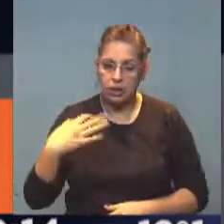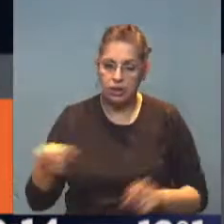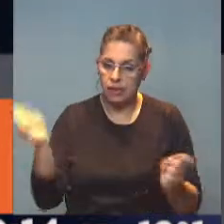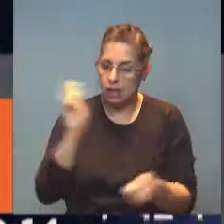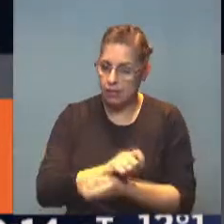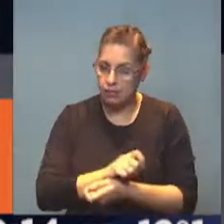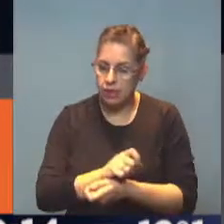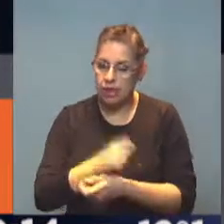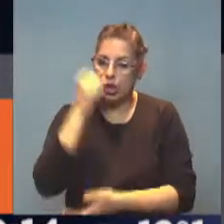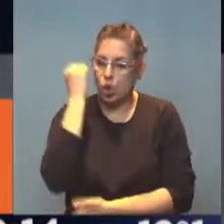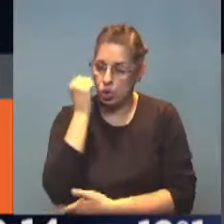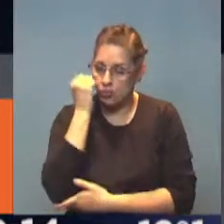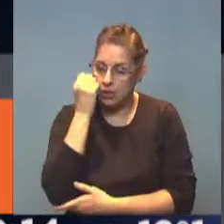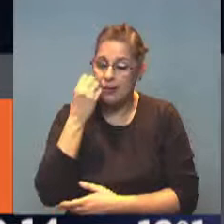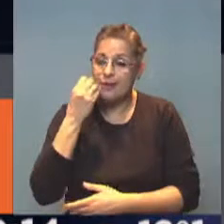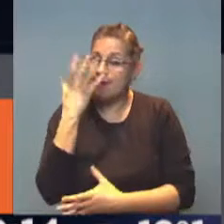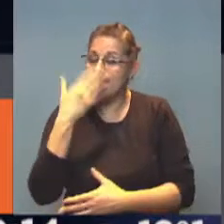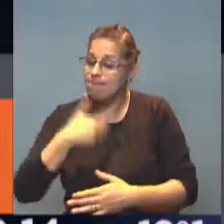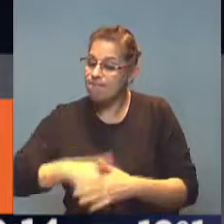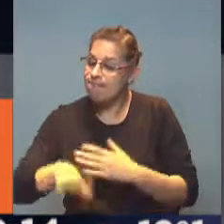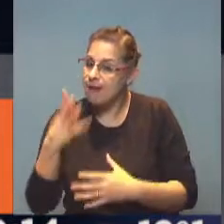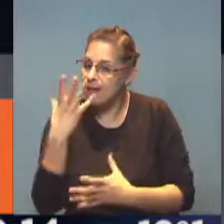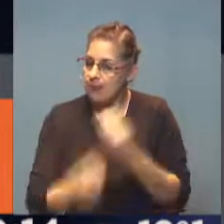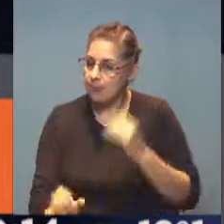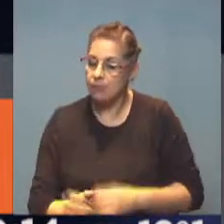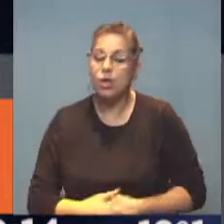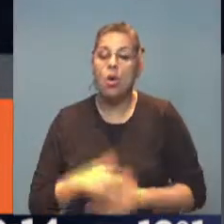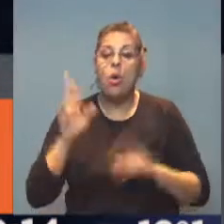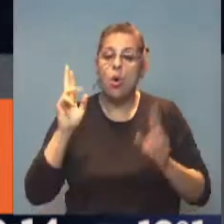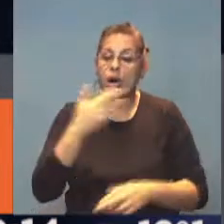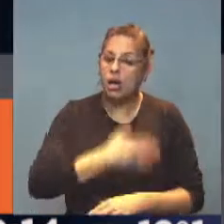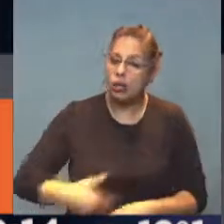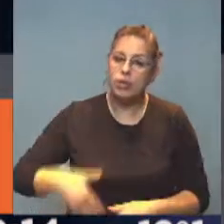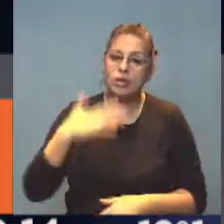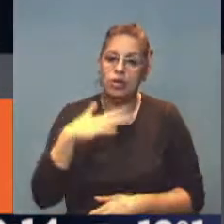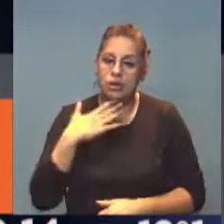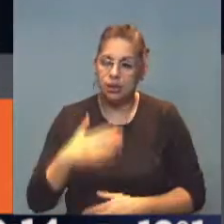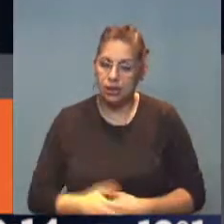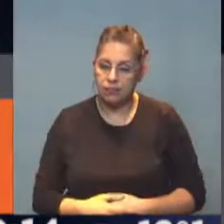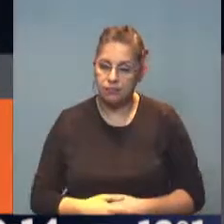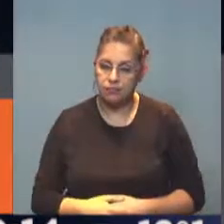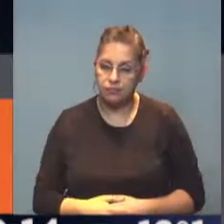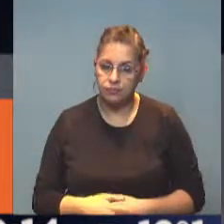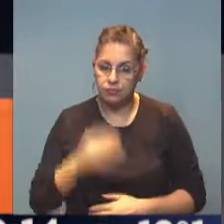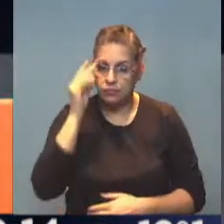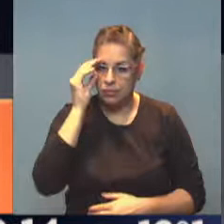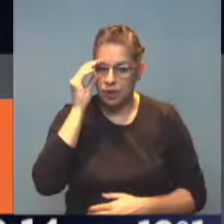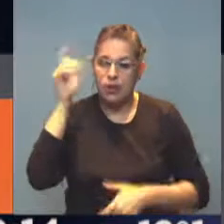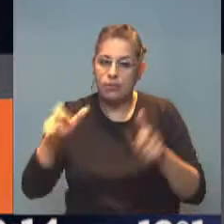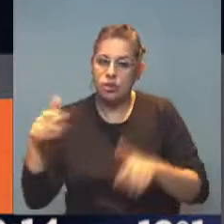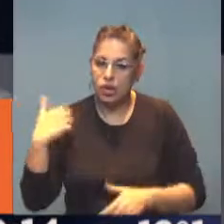el rumbo económico porque vamos mal ojalá que el gobierno entienda que el mensaje de los ciudadanos